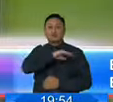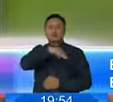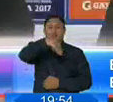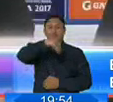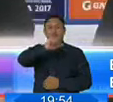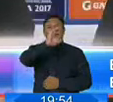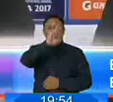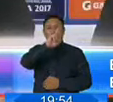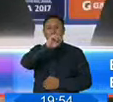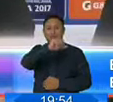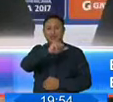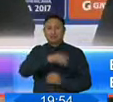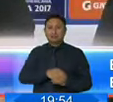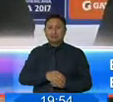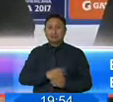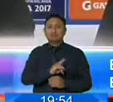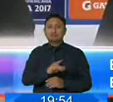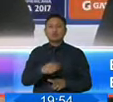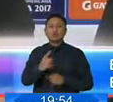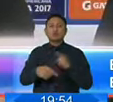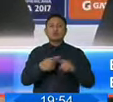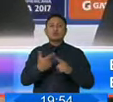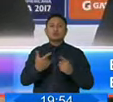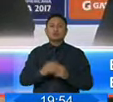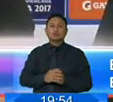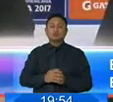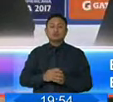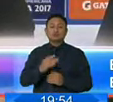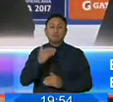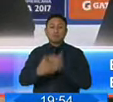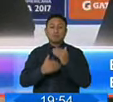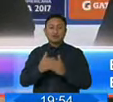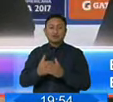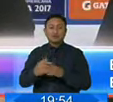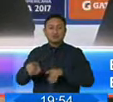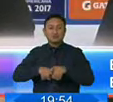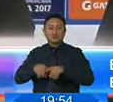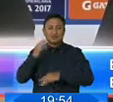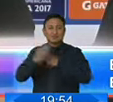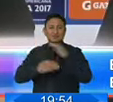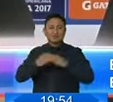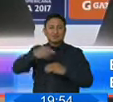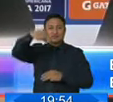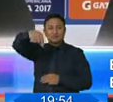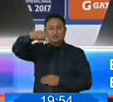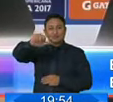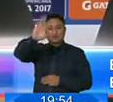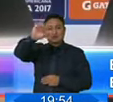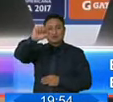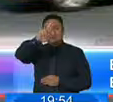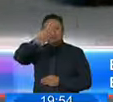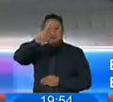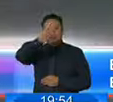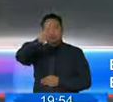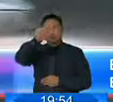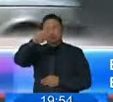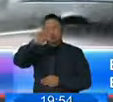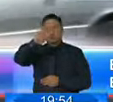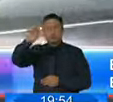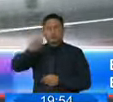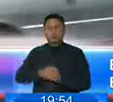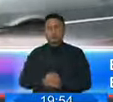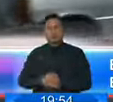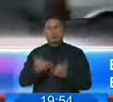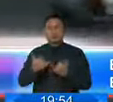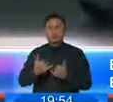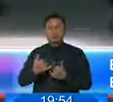Maturana. Asumirá el cargo de entrenador de la Tri para el proceso de eliminatorias del Mundial de Qatar 2022. Salimos a las